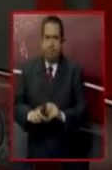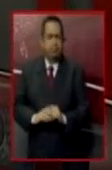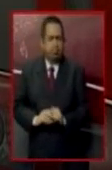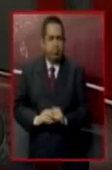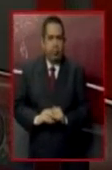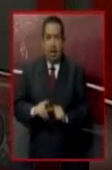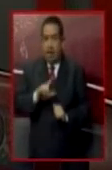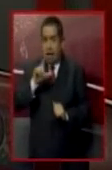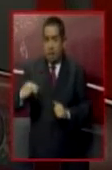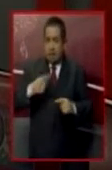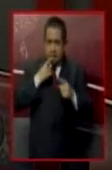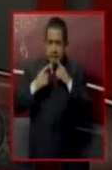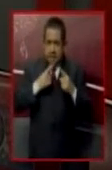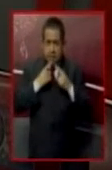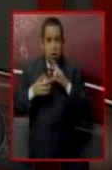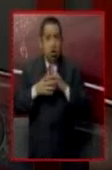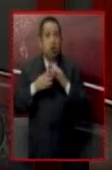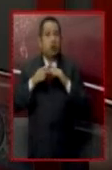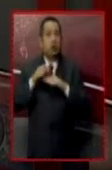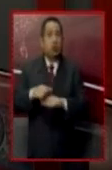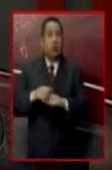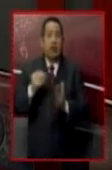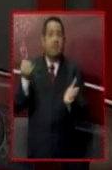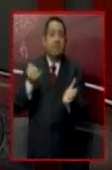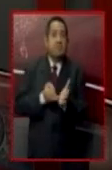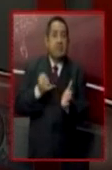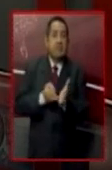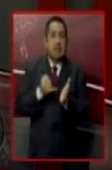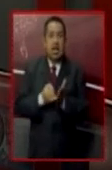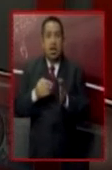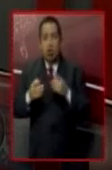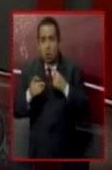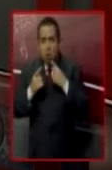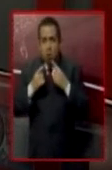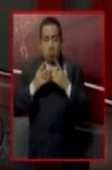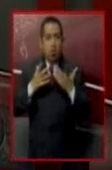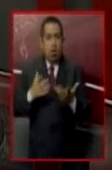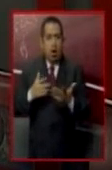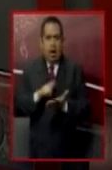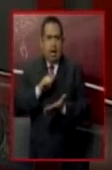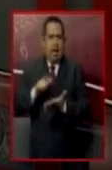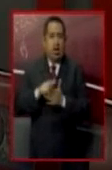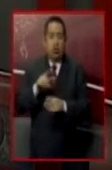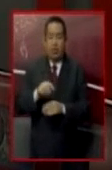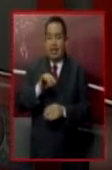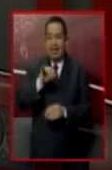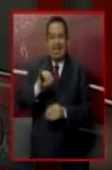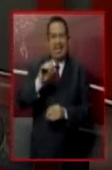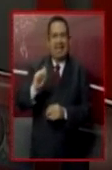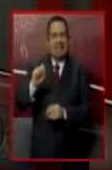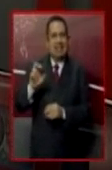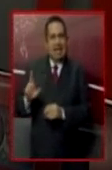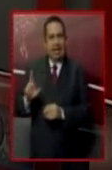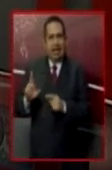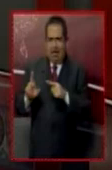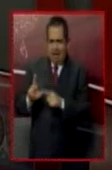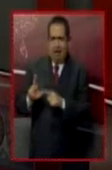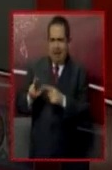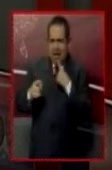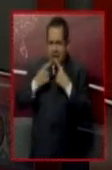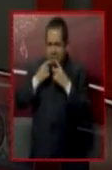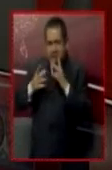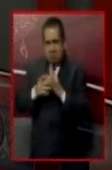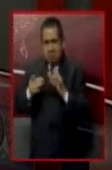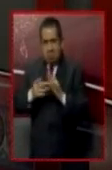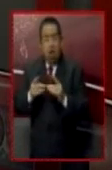tuvo lugar el análisis y la discusión de la miscelánea fiscal. Continuó conformada ahora por la ley, un dictamen por la Ley del Impuesto sobre la Renta, de